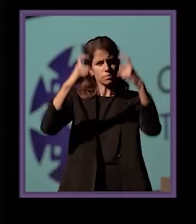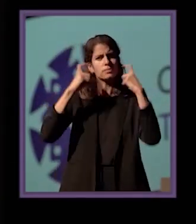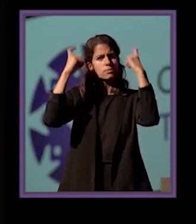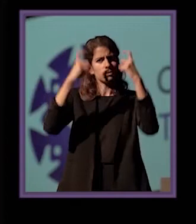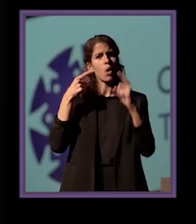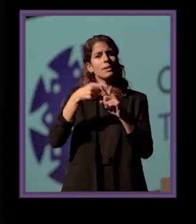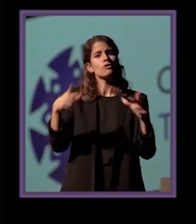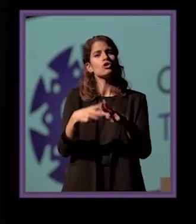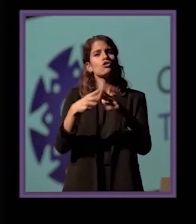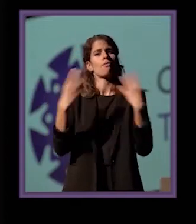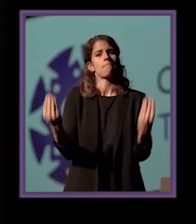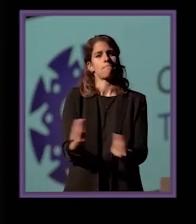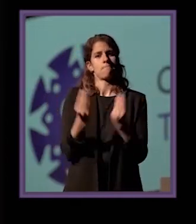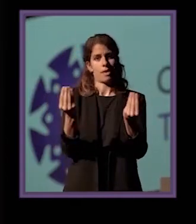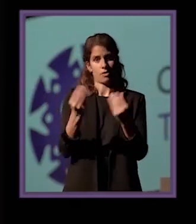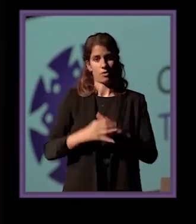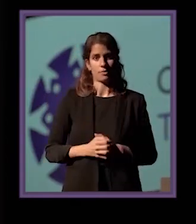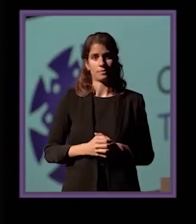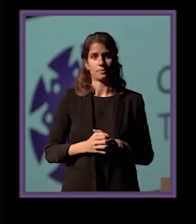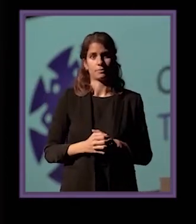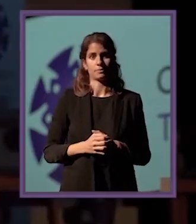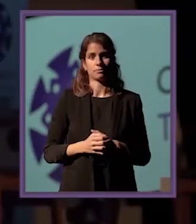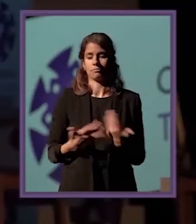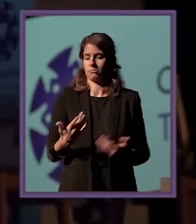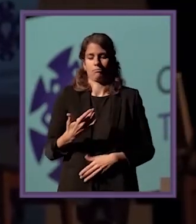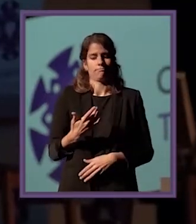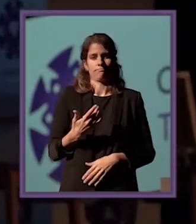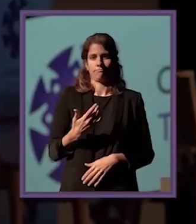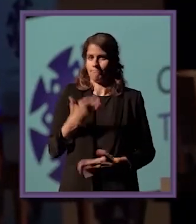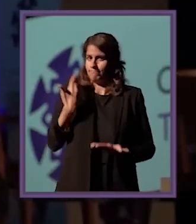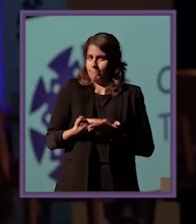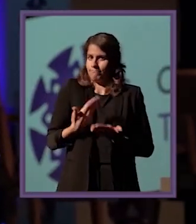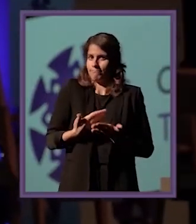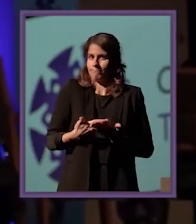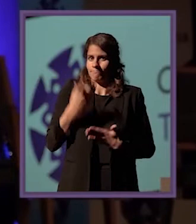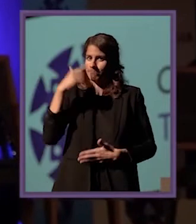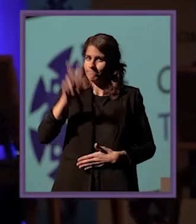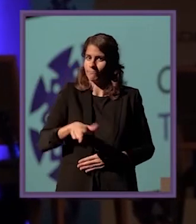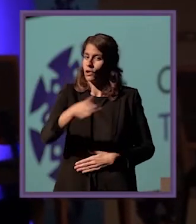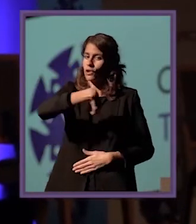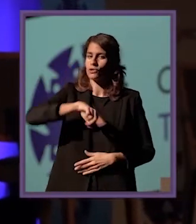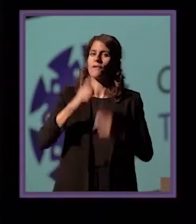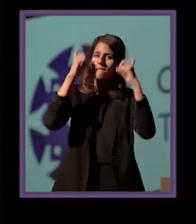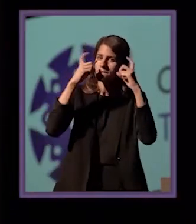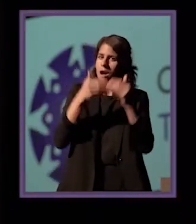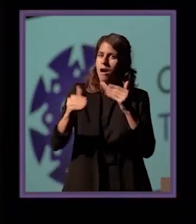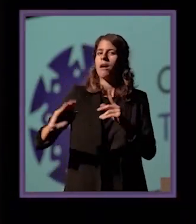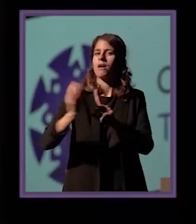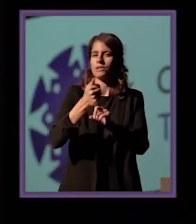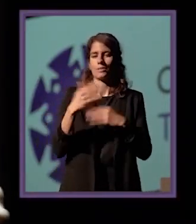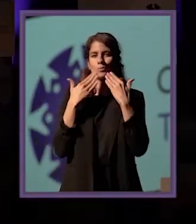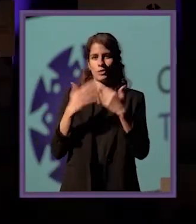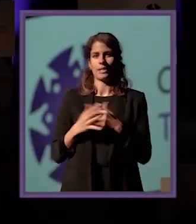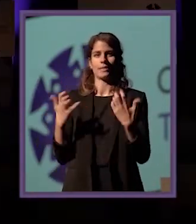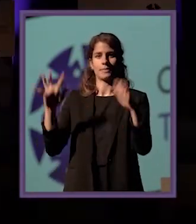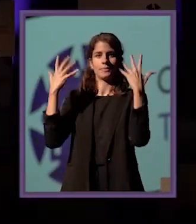mejorar la sociedad que hemos recibido, y a fe que lo vamos a intentar y creo que también conseguir. Muchísimas gracias.